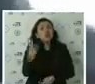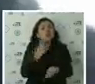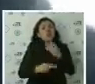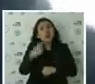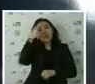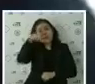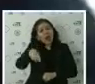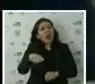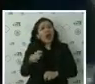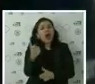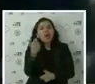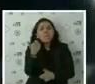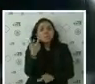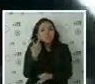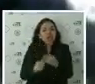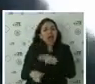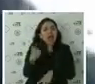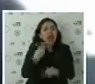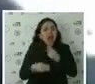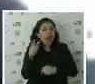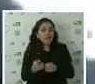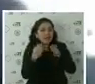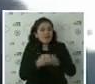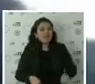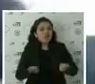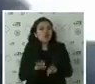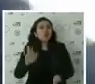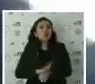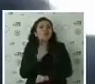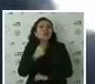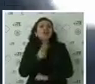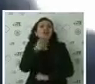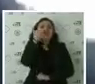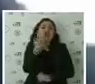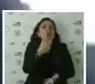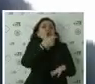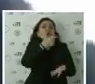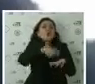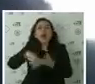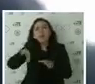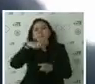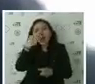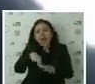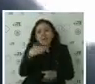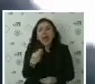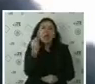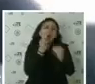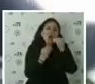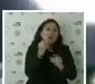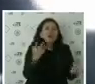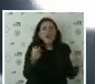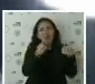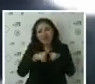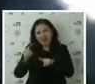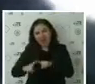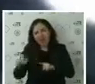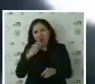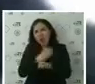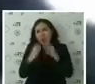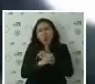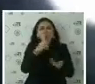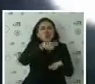todo aspecto. ¿Por qué? Porque pues nosotros queramos comprar las papitas, comprar la comida,